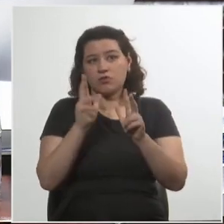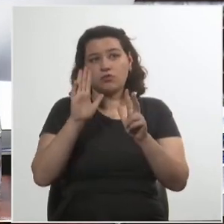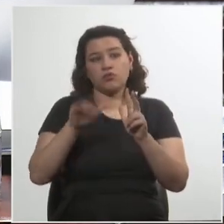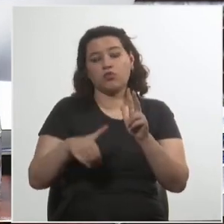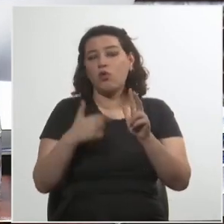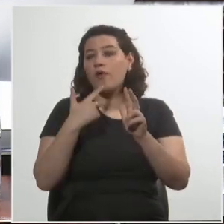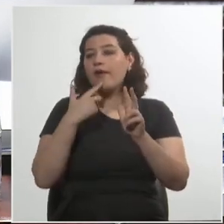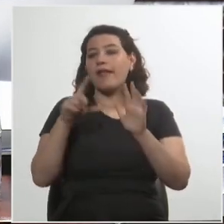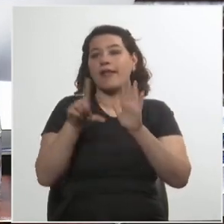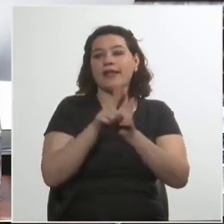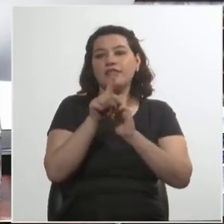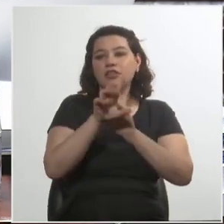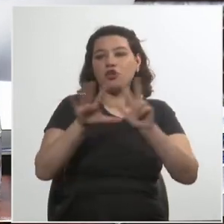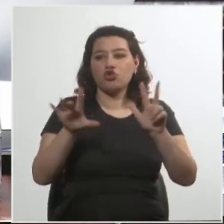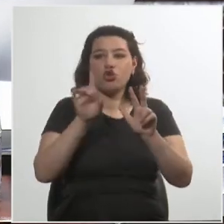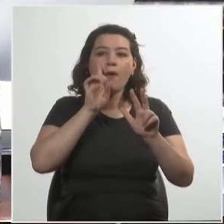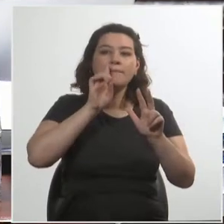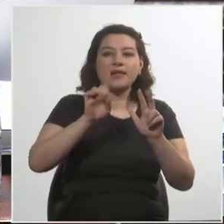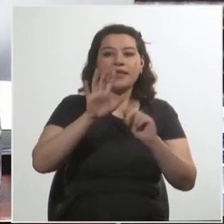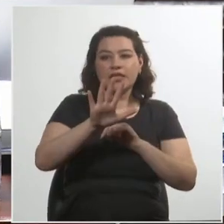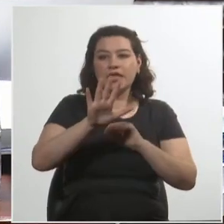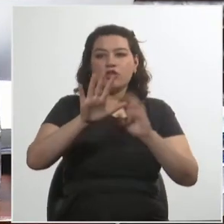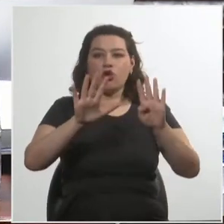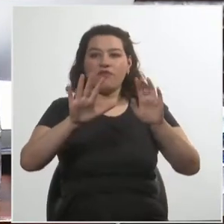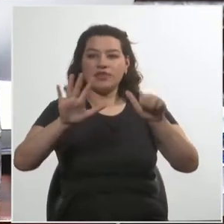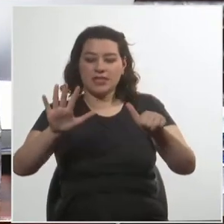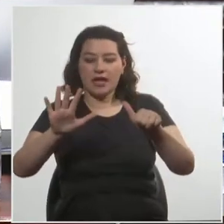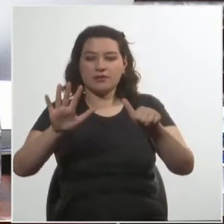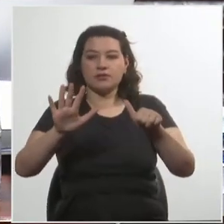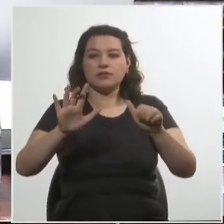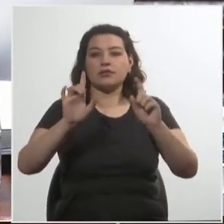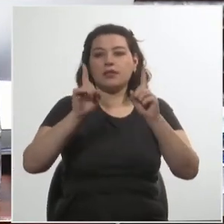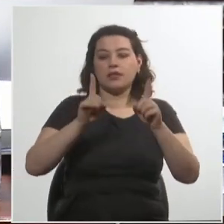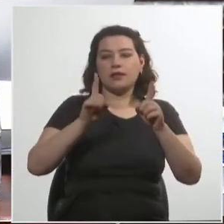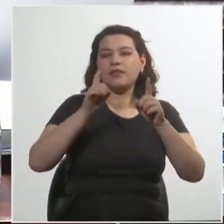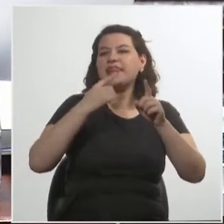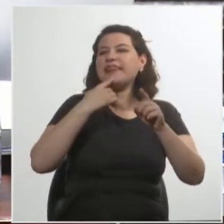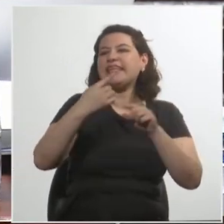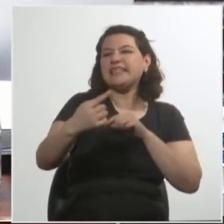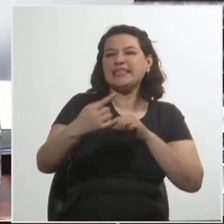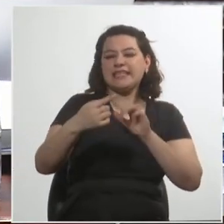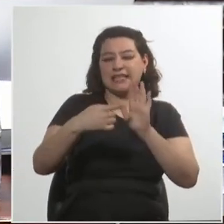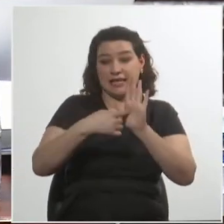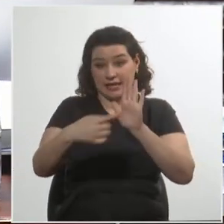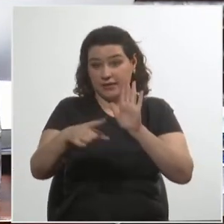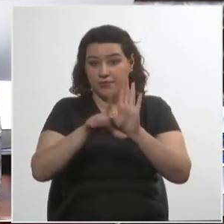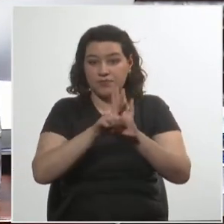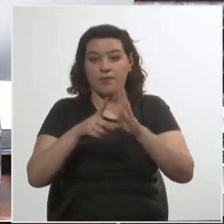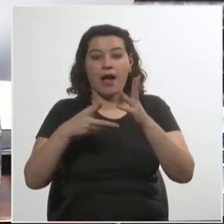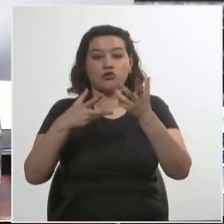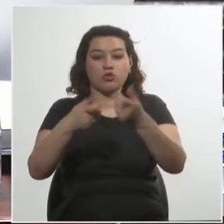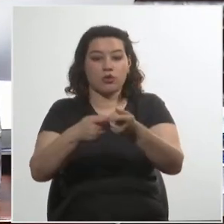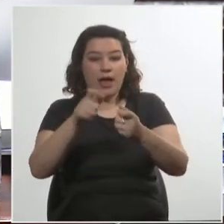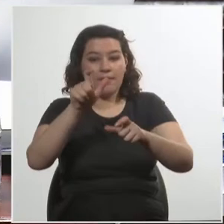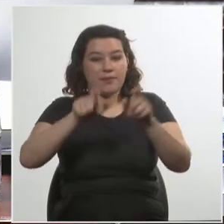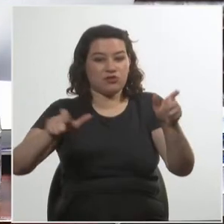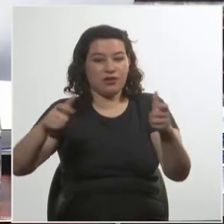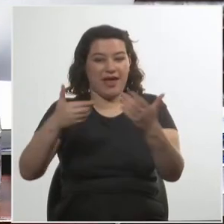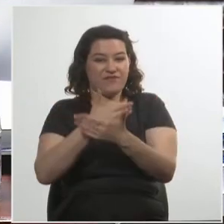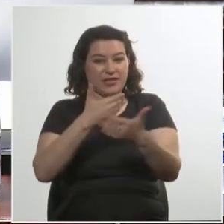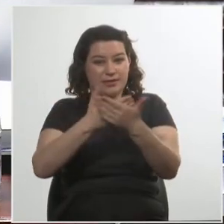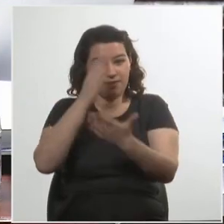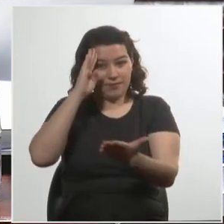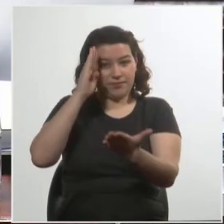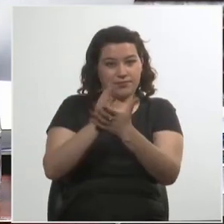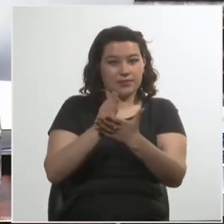hablan la 18.000 596 habla que va a cubrir a las víctimas del terrorismo de estado